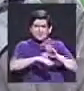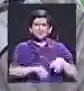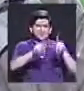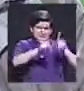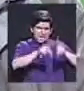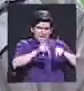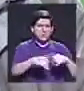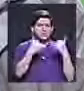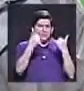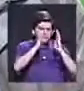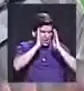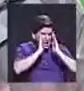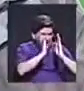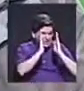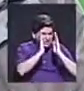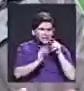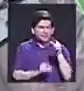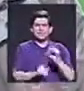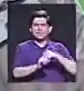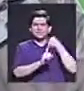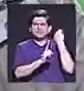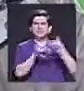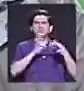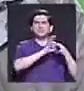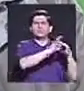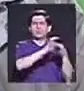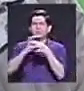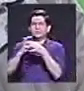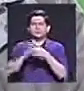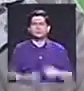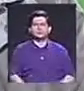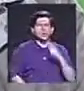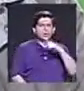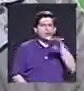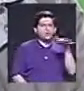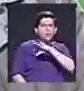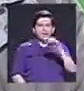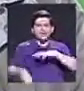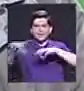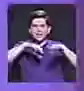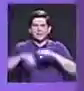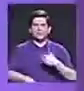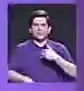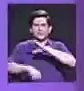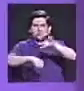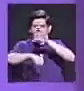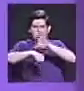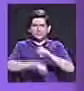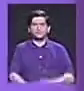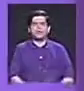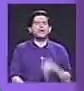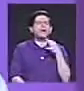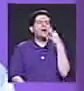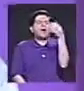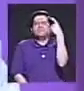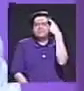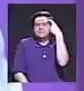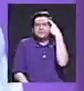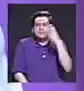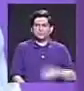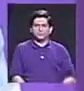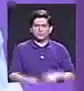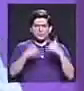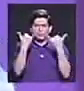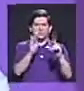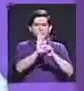personas dedicadas a ver esa relación entre la realidad y el accionar del Consejo. Ya viendo a futuro, ¿verdad? Y teniendo